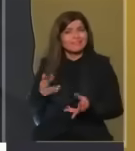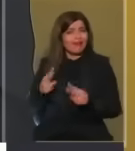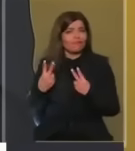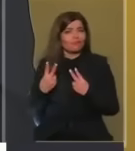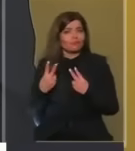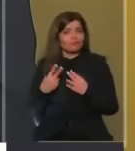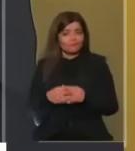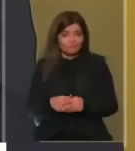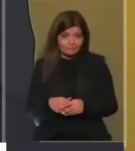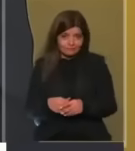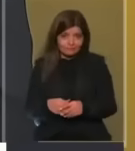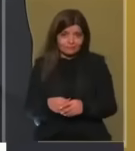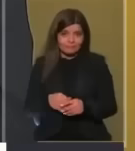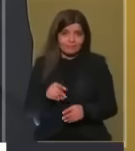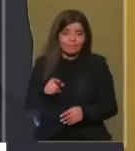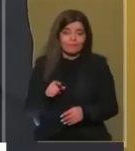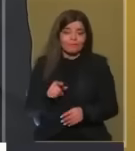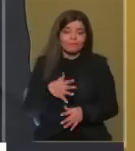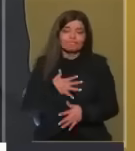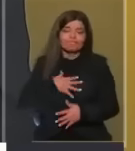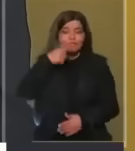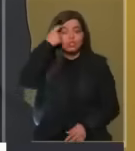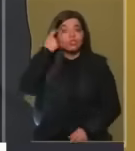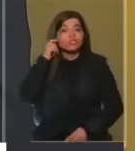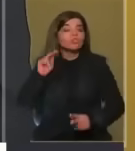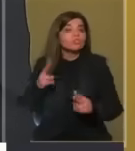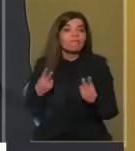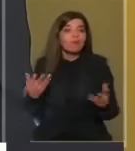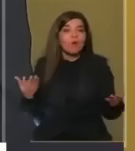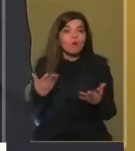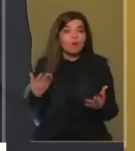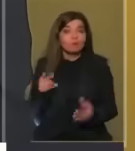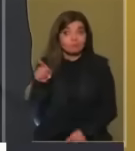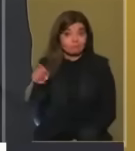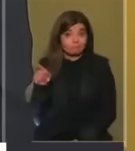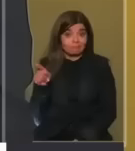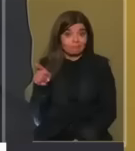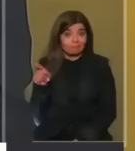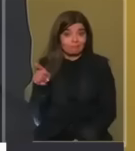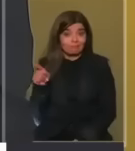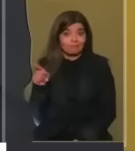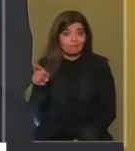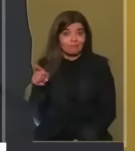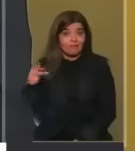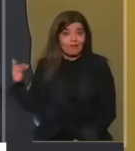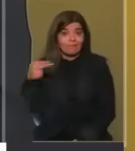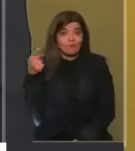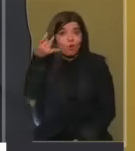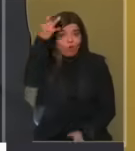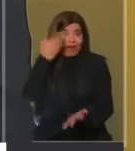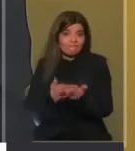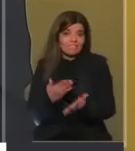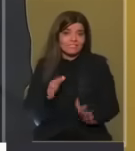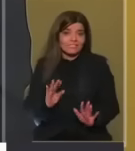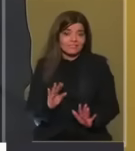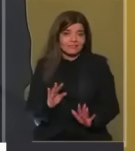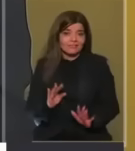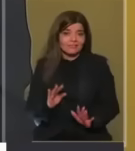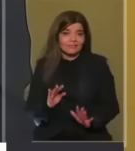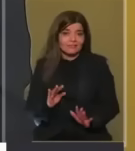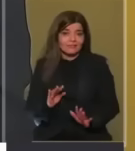Jorge? Yo creo que nos salvamos básicamente porque el tipo disparó una sola vez.